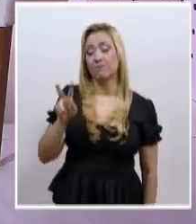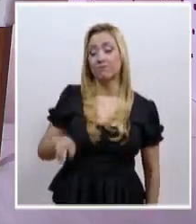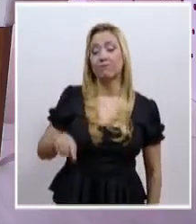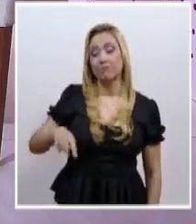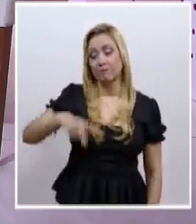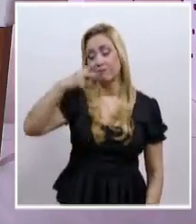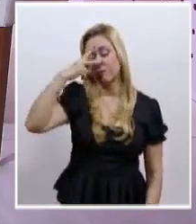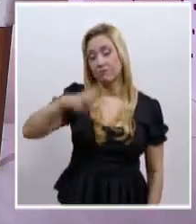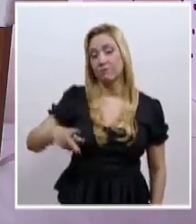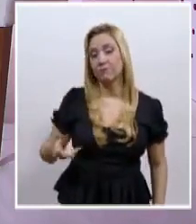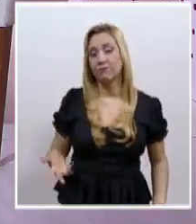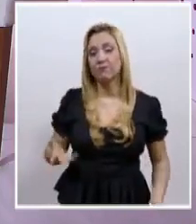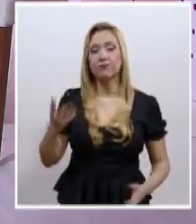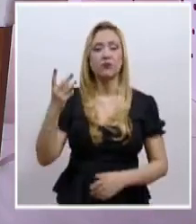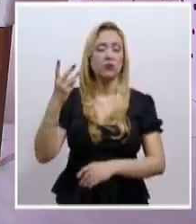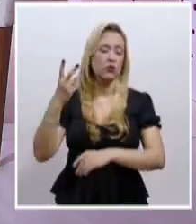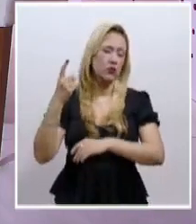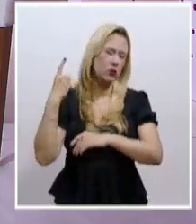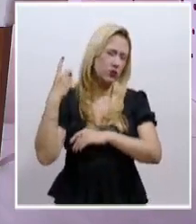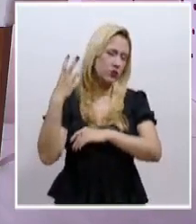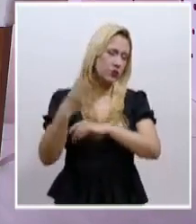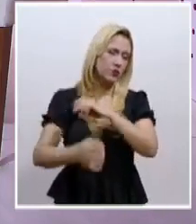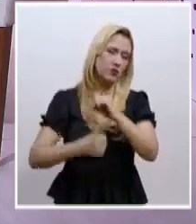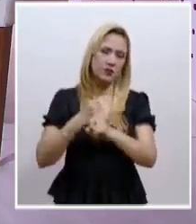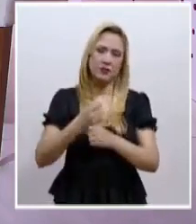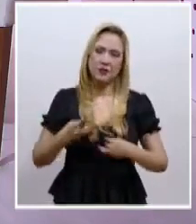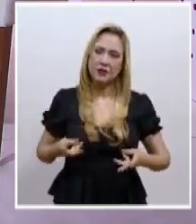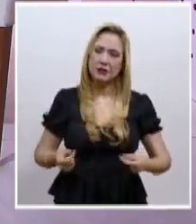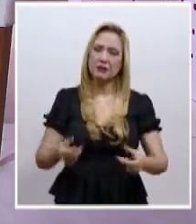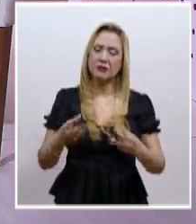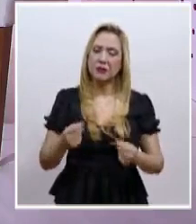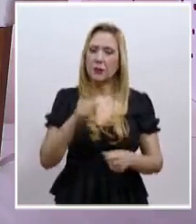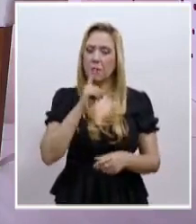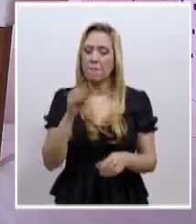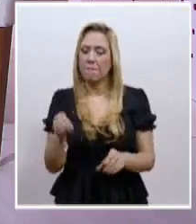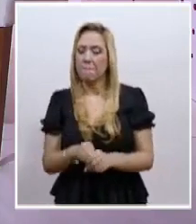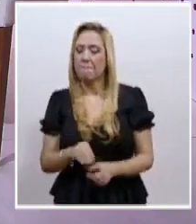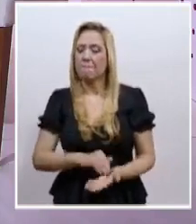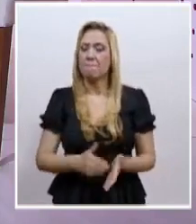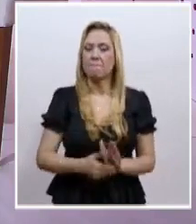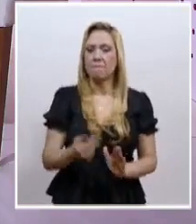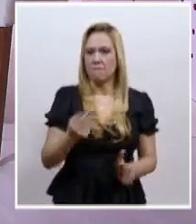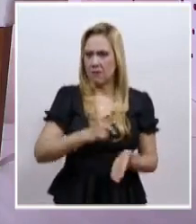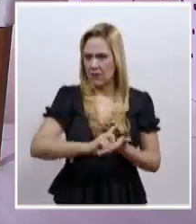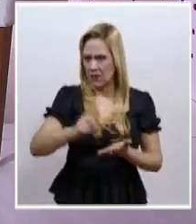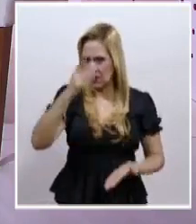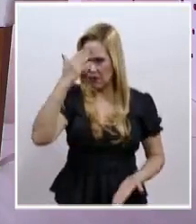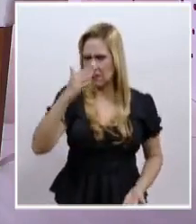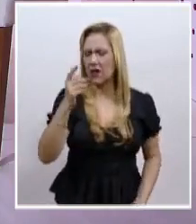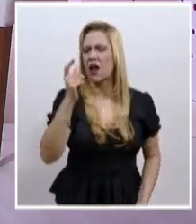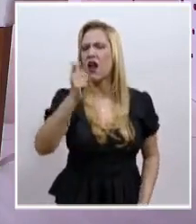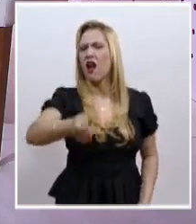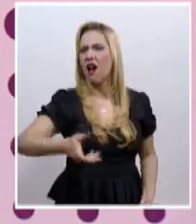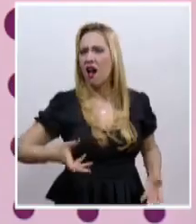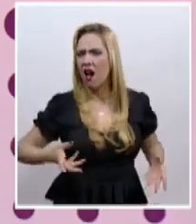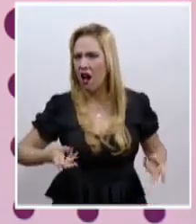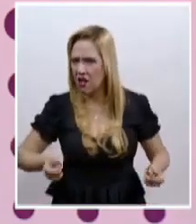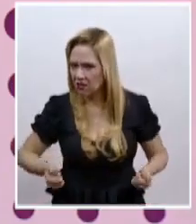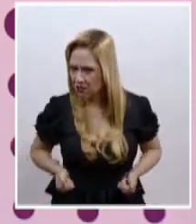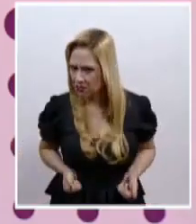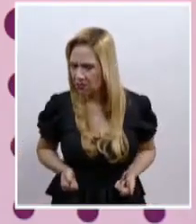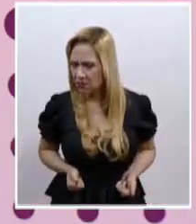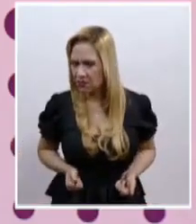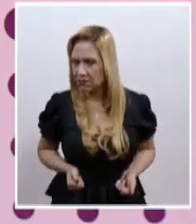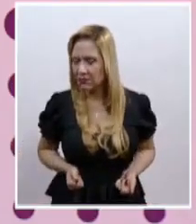México porque pues, durante años se gastó el dinero, digamos, sin mucha transparencia y bueno, tenemos derecho a saber en qué se gasta el recurso público.